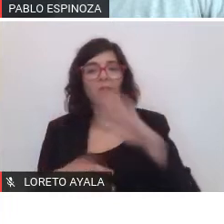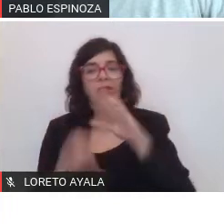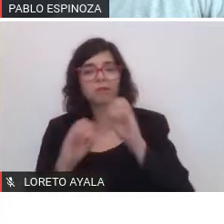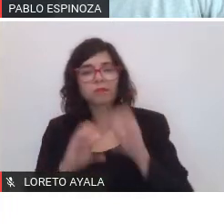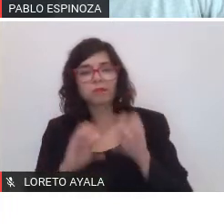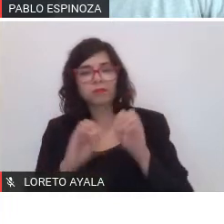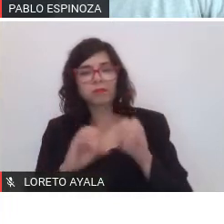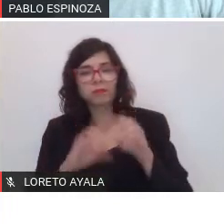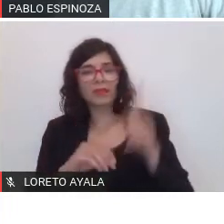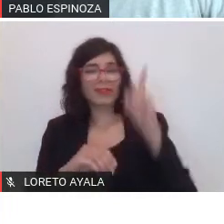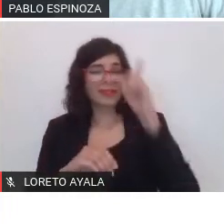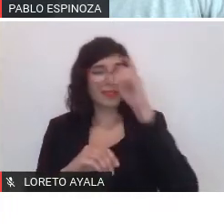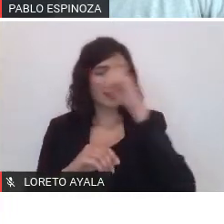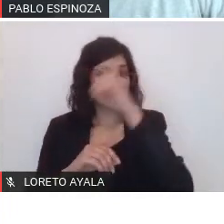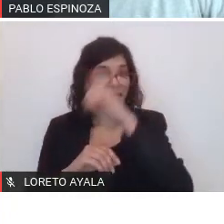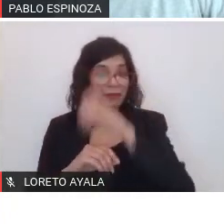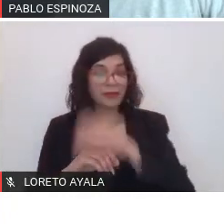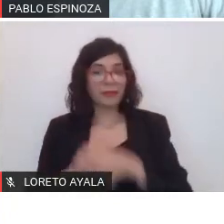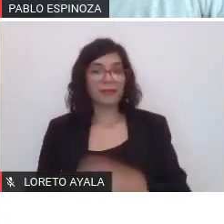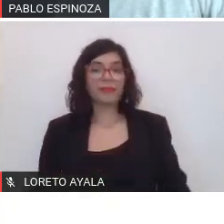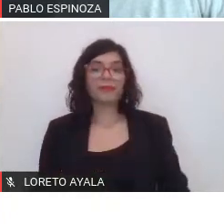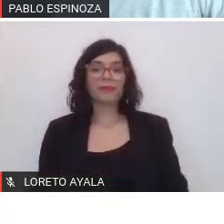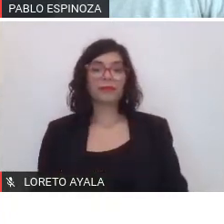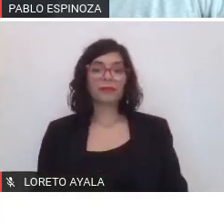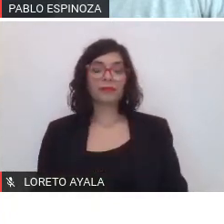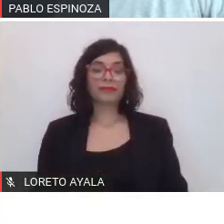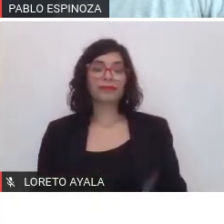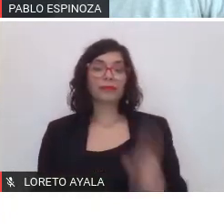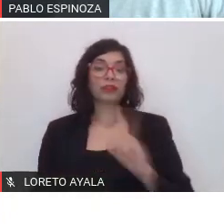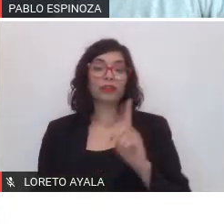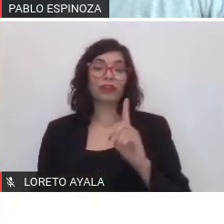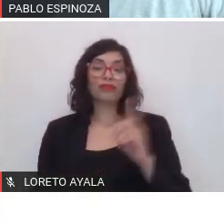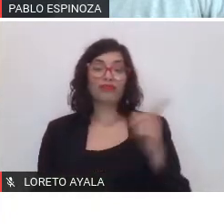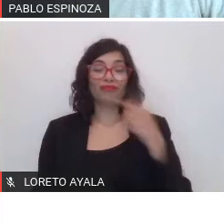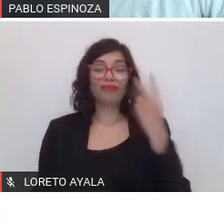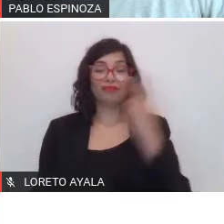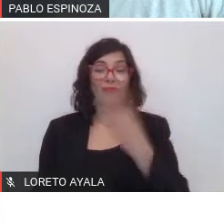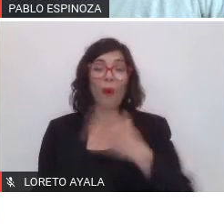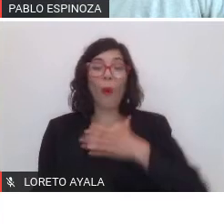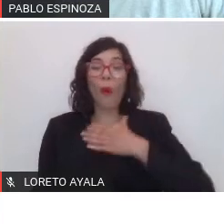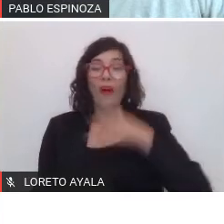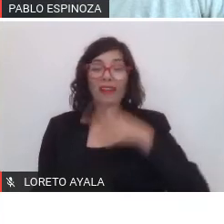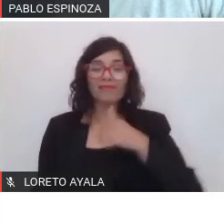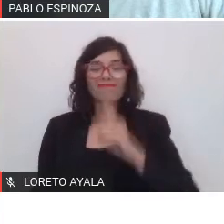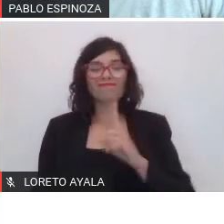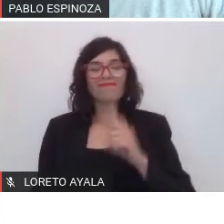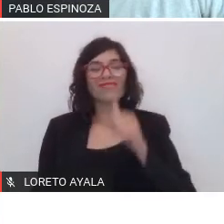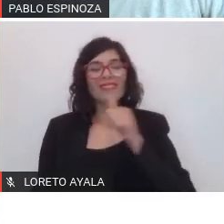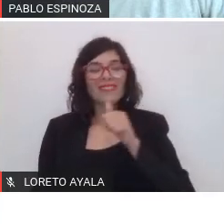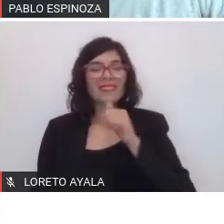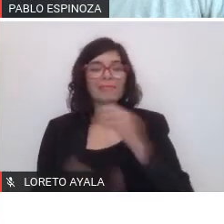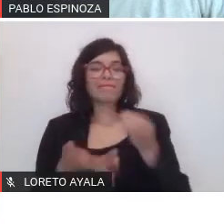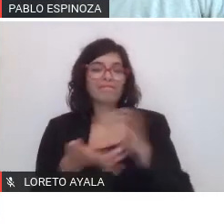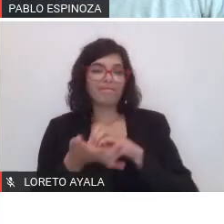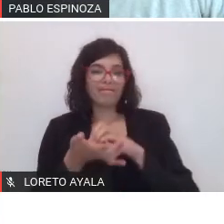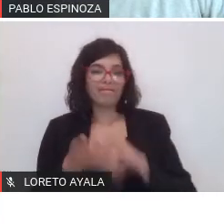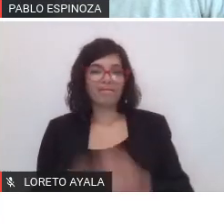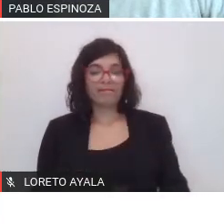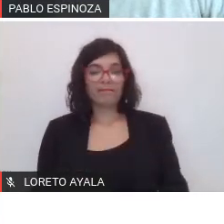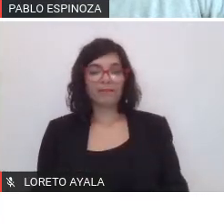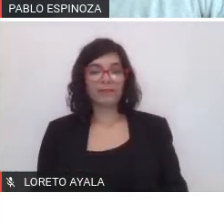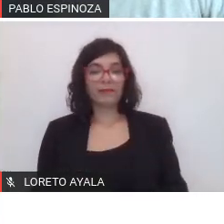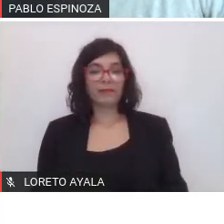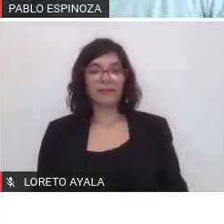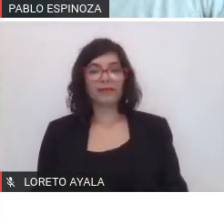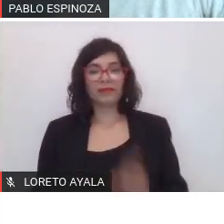No se está dando de la forma en que quisiéramos. Creo que aún son